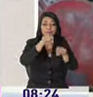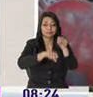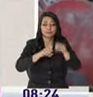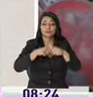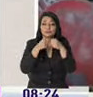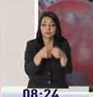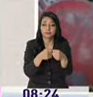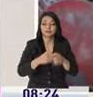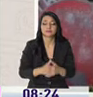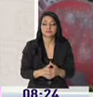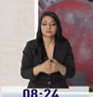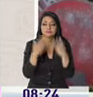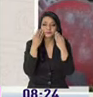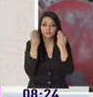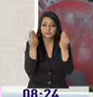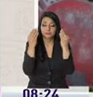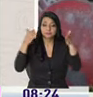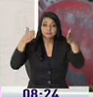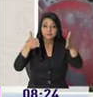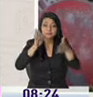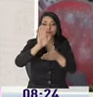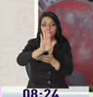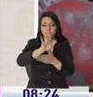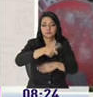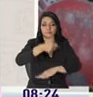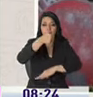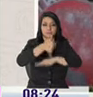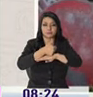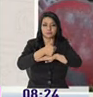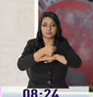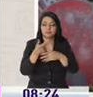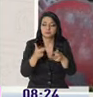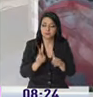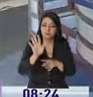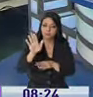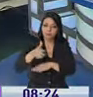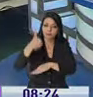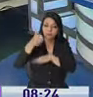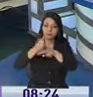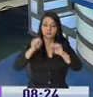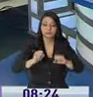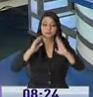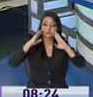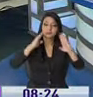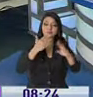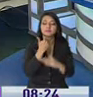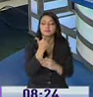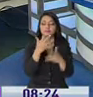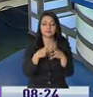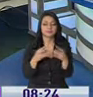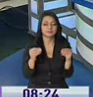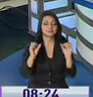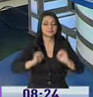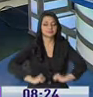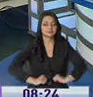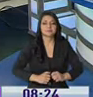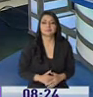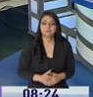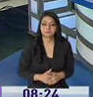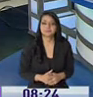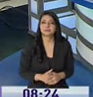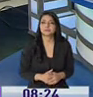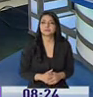olviden, trabajamos para usted. Autoridades, esto también para usted, para que puedan, de alguna manera, pues, interceder y hacer las